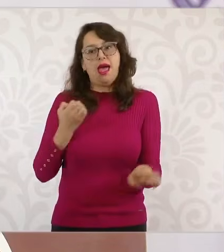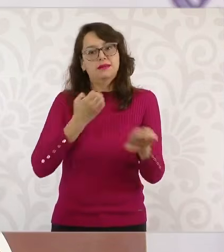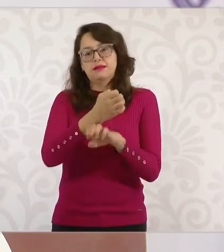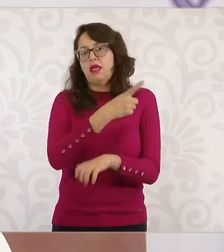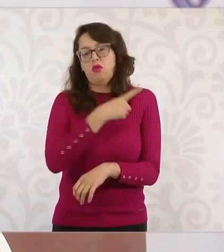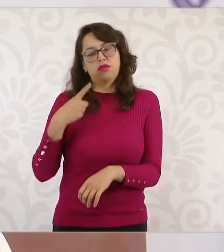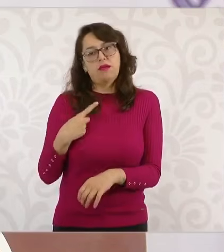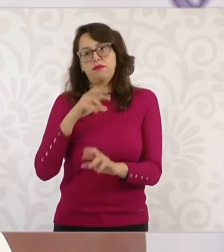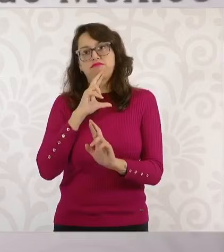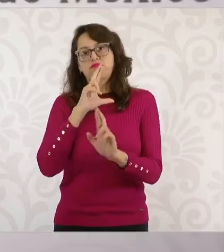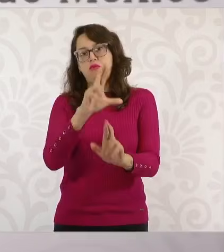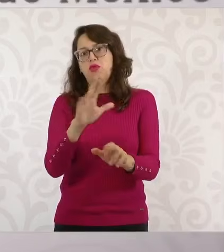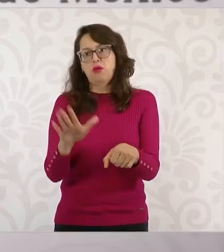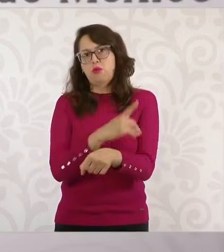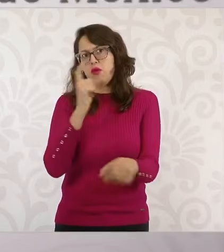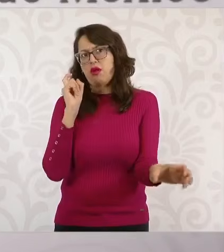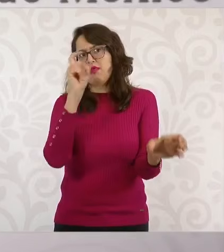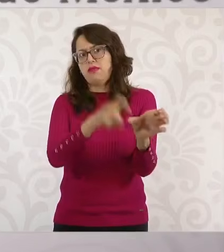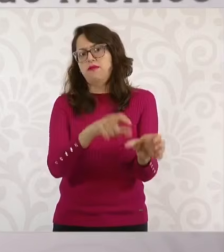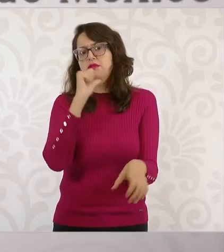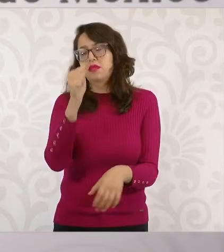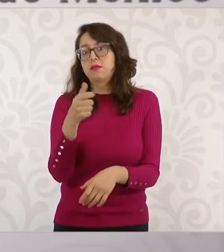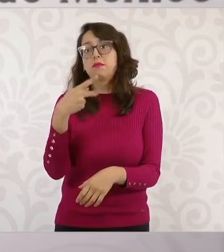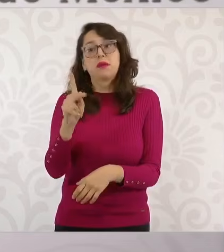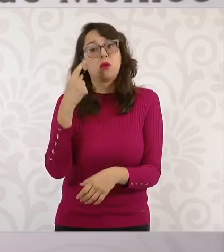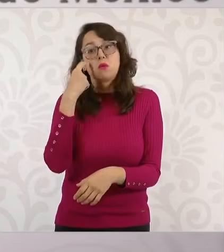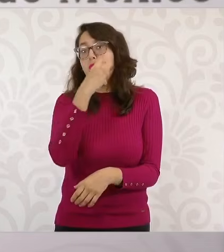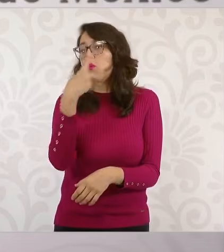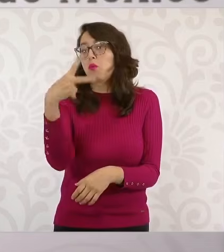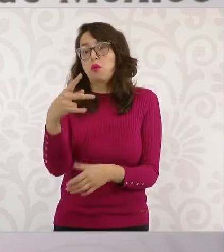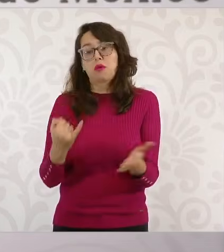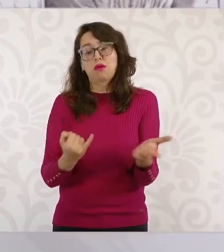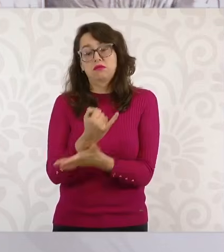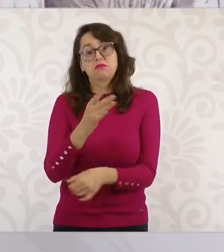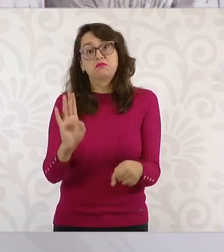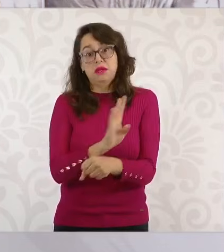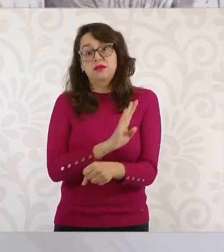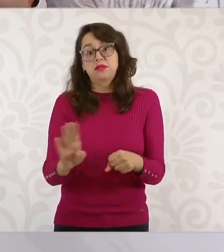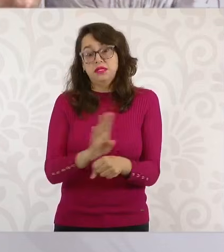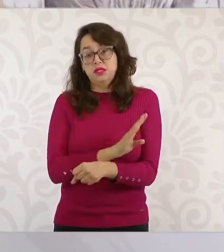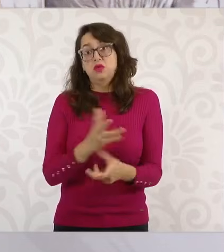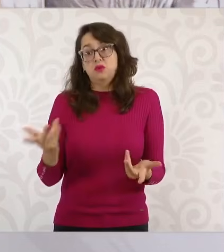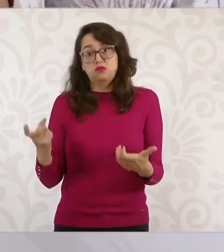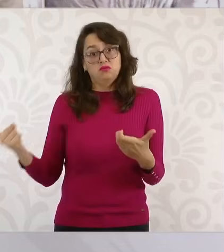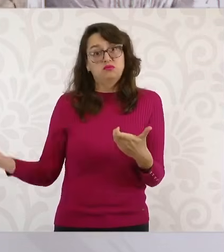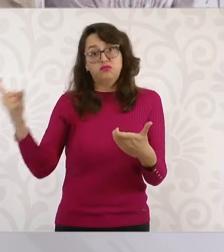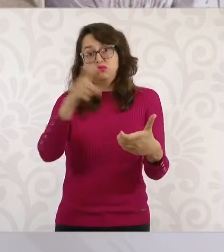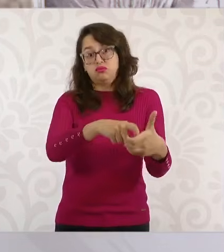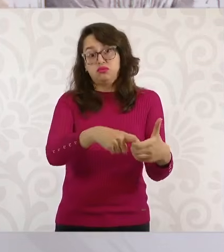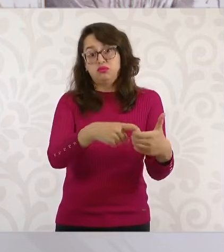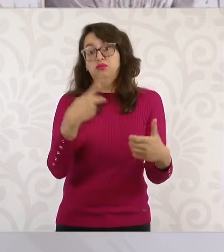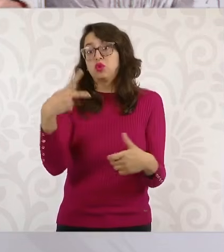por qué no se ha adherido, a pesar de que, bueno, son muchas las ventajas, honestamente, que tiene un gobierno estatal de adherirse al IMSS Bienestar, sobre todo